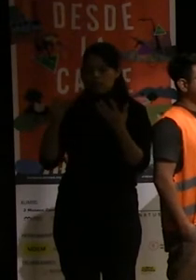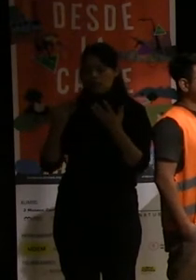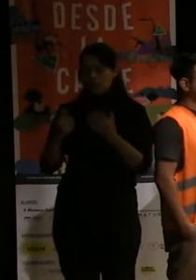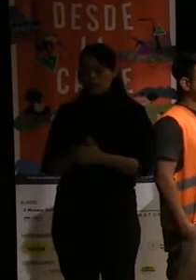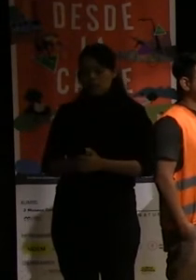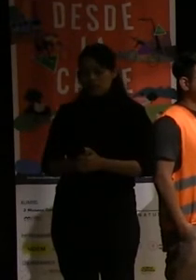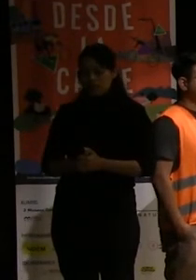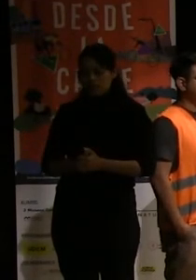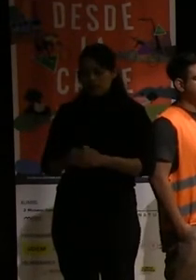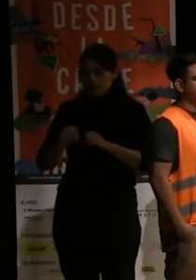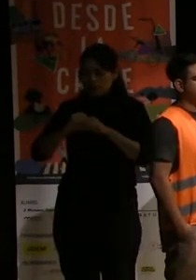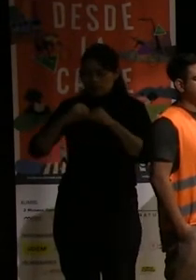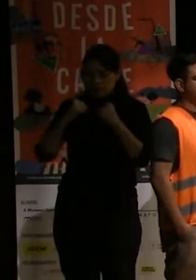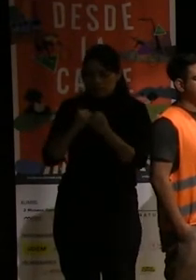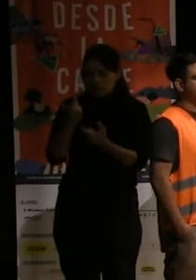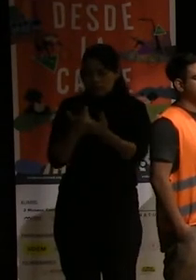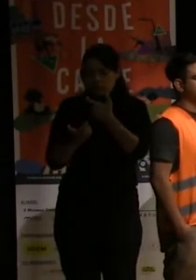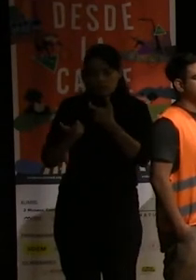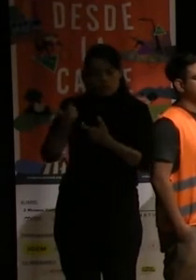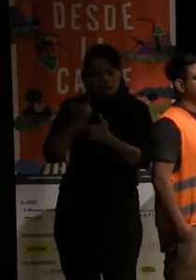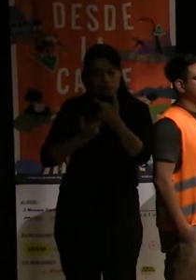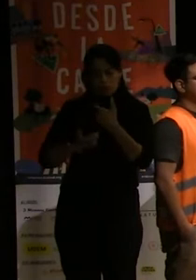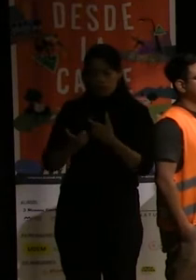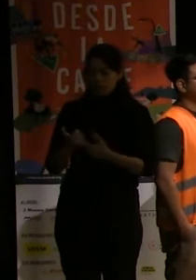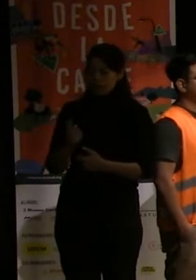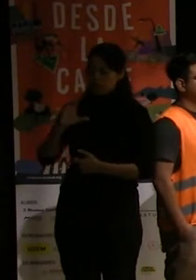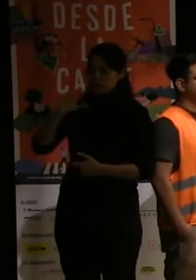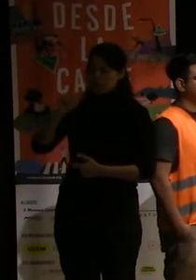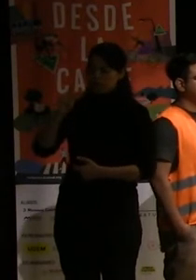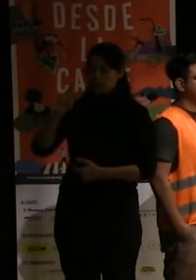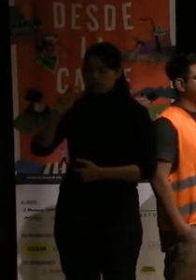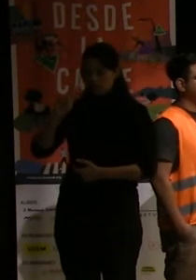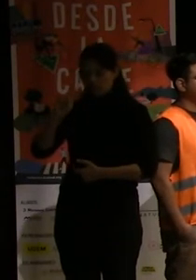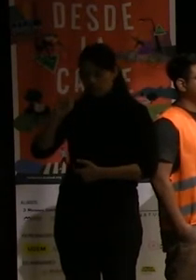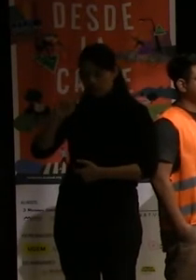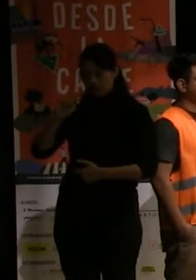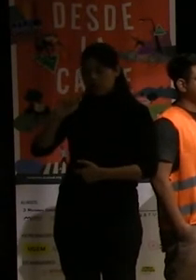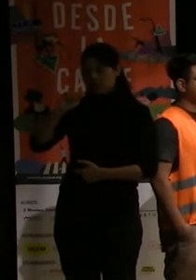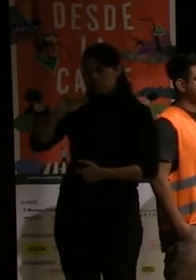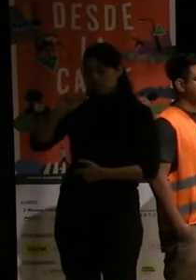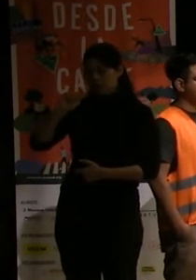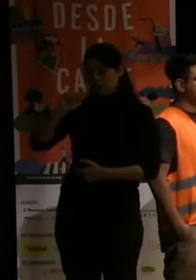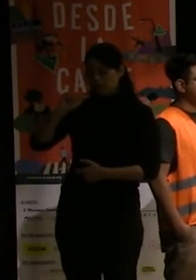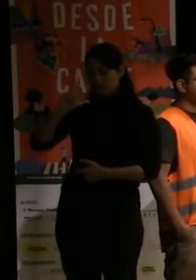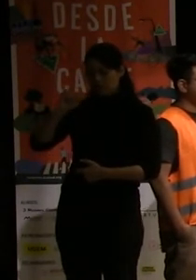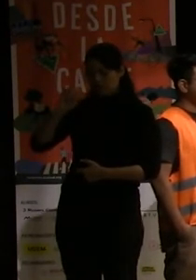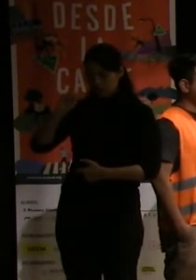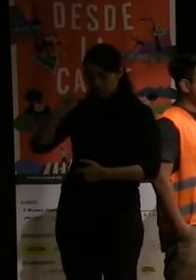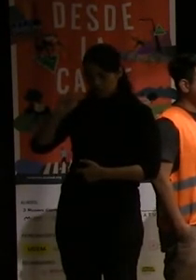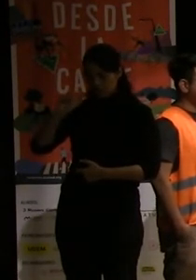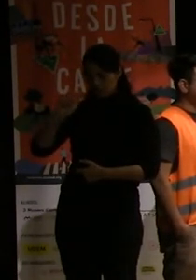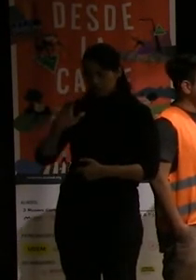de un sistema económico muy particular que es el capitalista y a veces con este